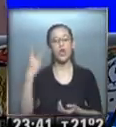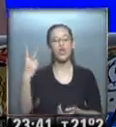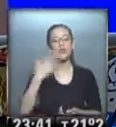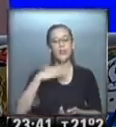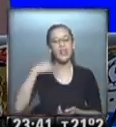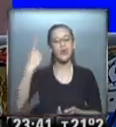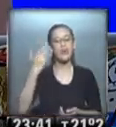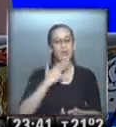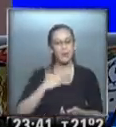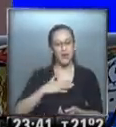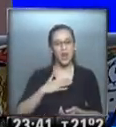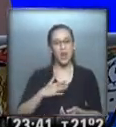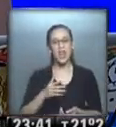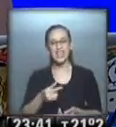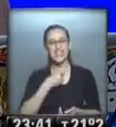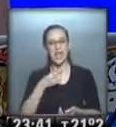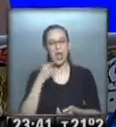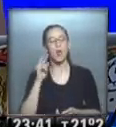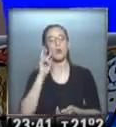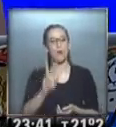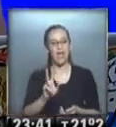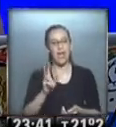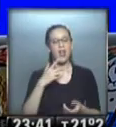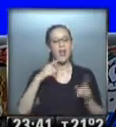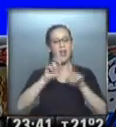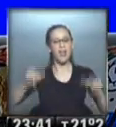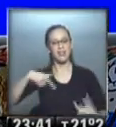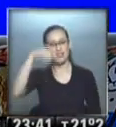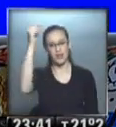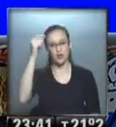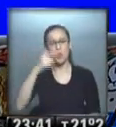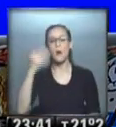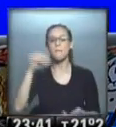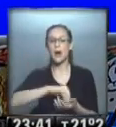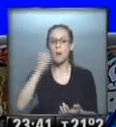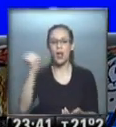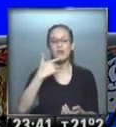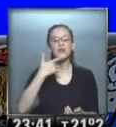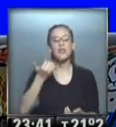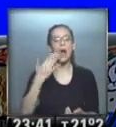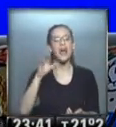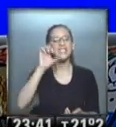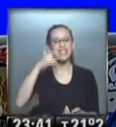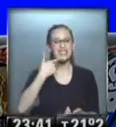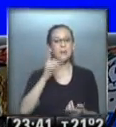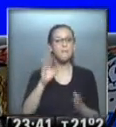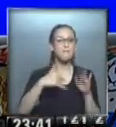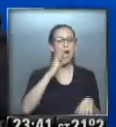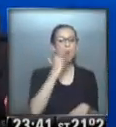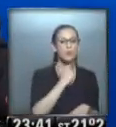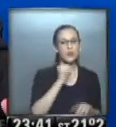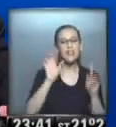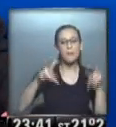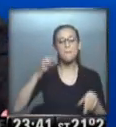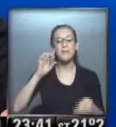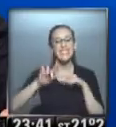me interesa estar en el Lollapalooza a ver. Lo que más me interesa ver son las Savages y bueno, volver a ver a los Pixies me encantaría. Qué maravilla